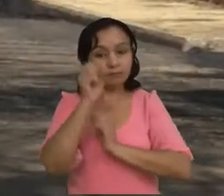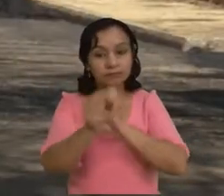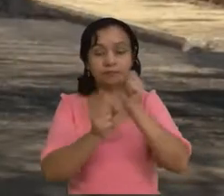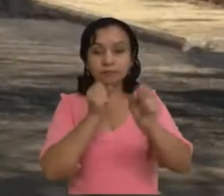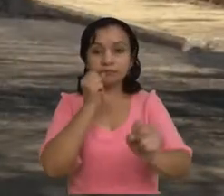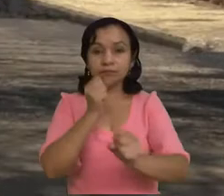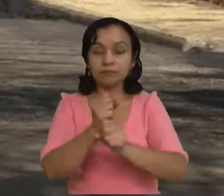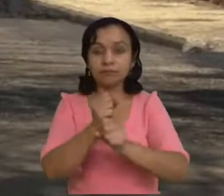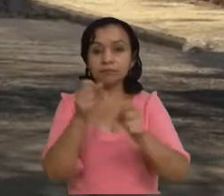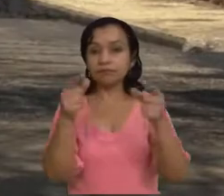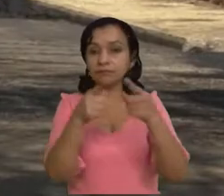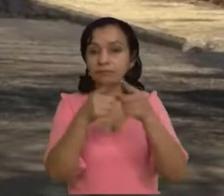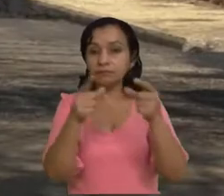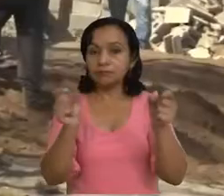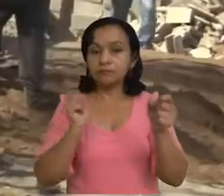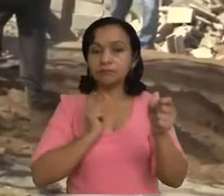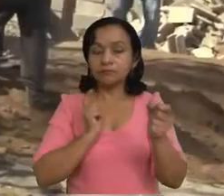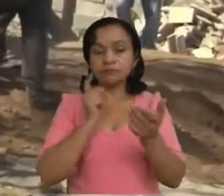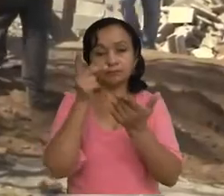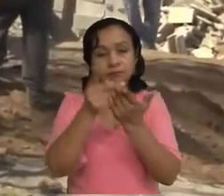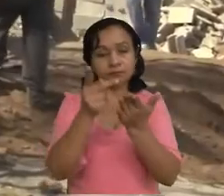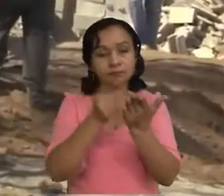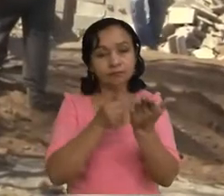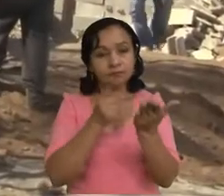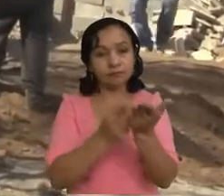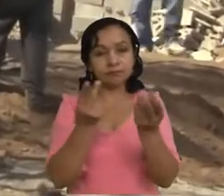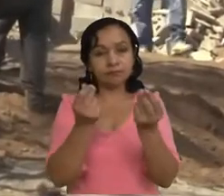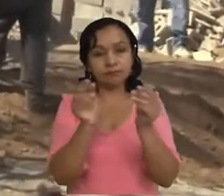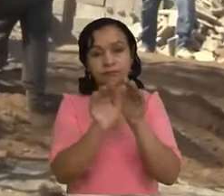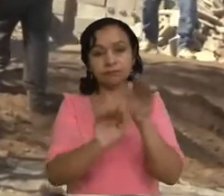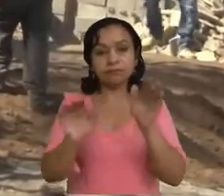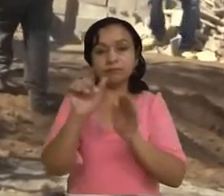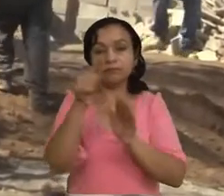Alcaldía de Managua cuenta con un presupuesto que supera los